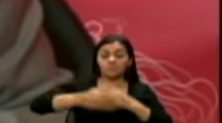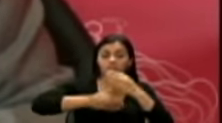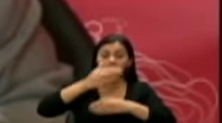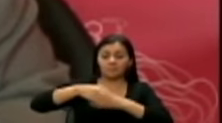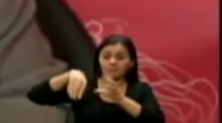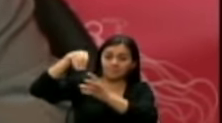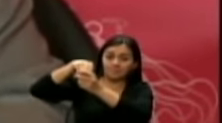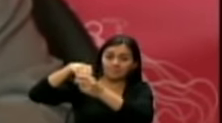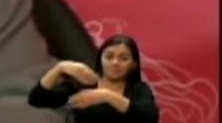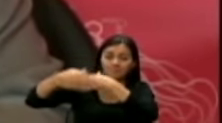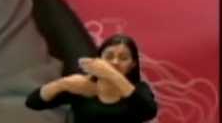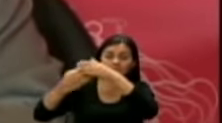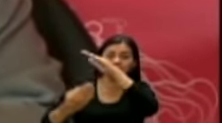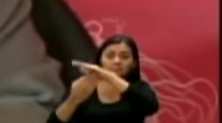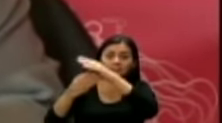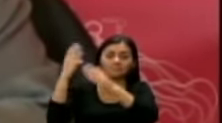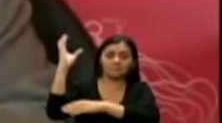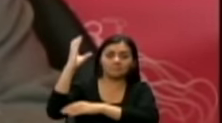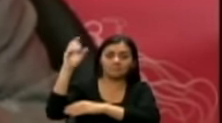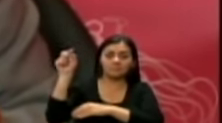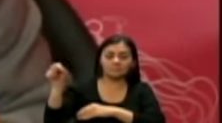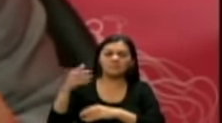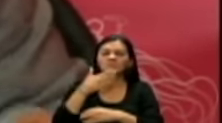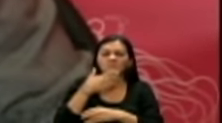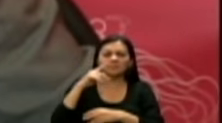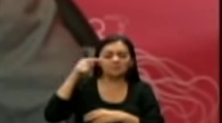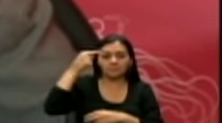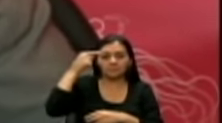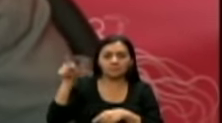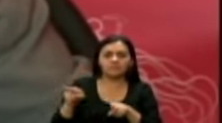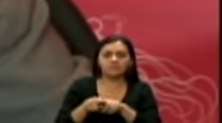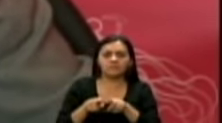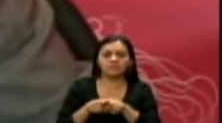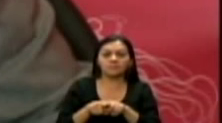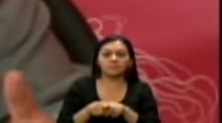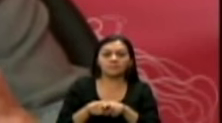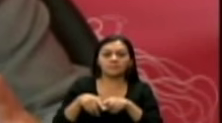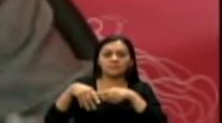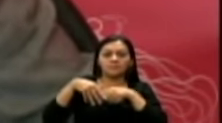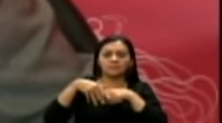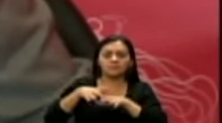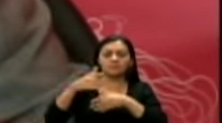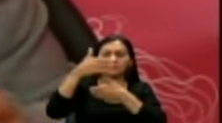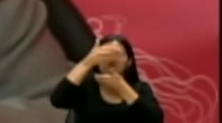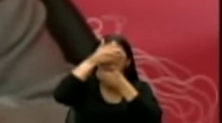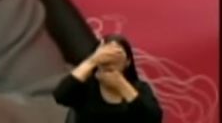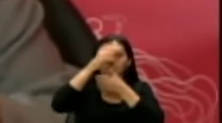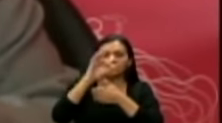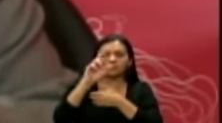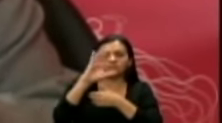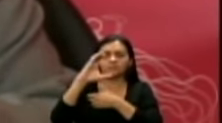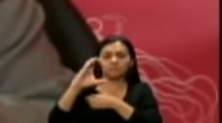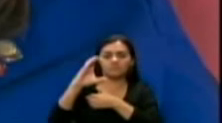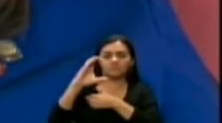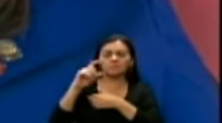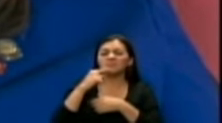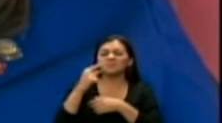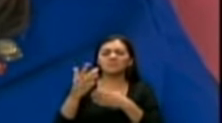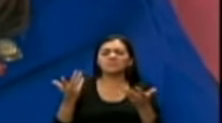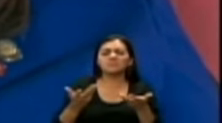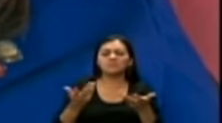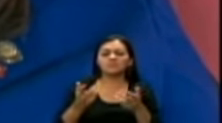paz del gobierno con el ejército, con las FARC. ¿Cuál es su punto de